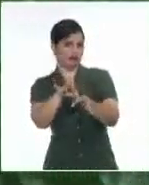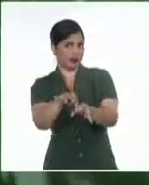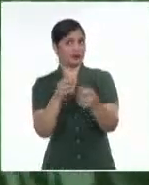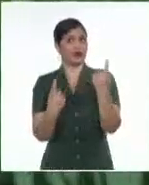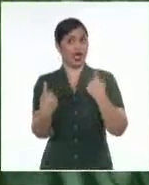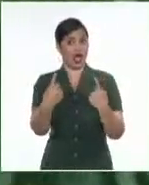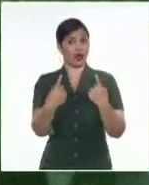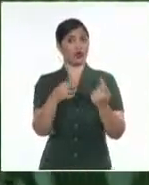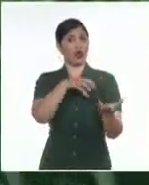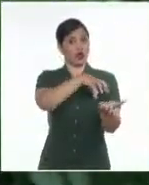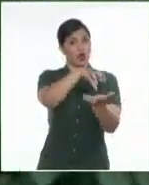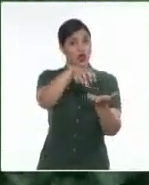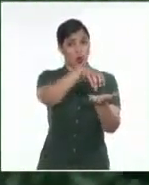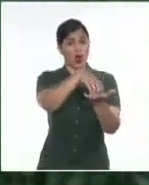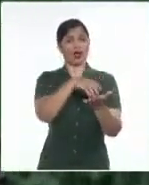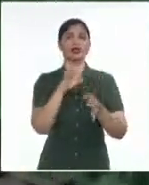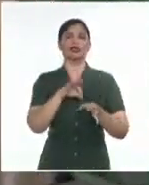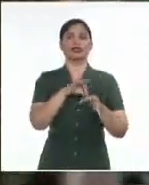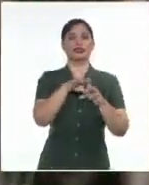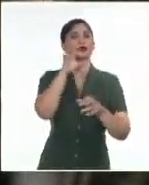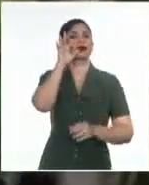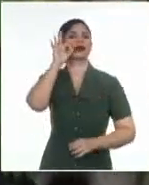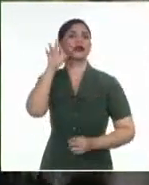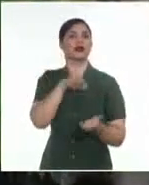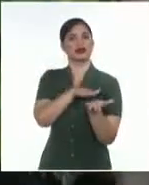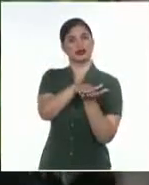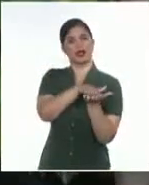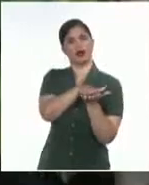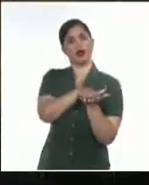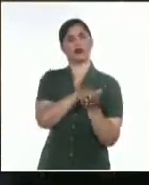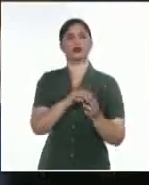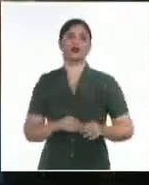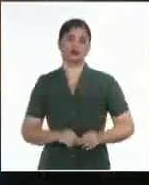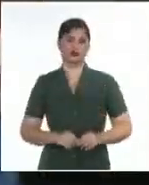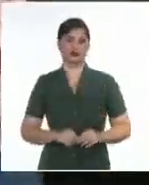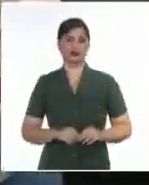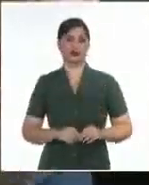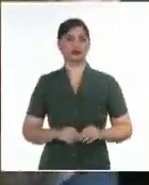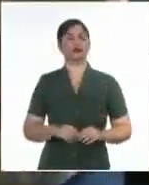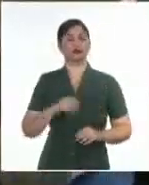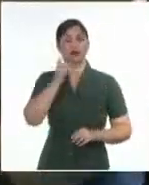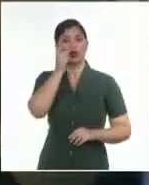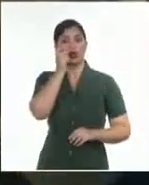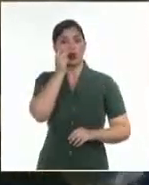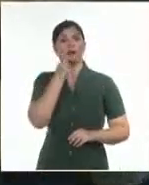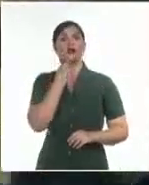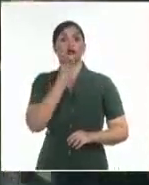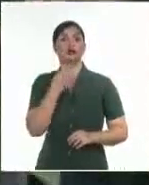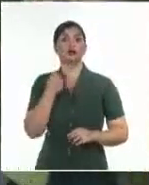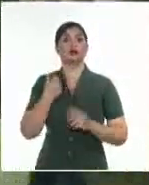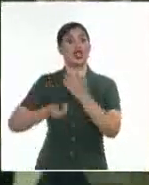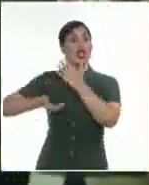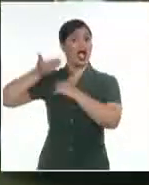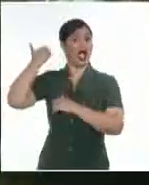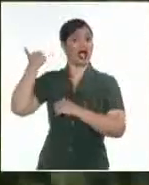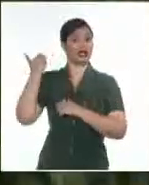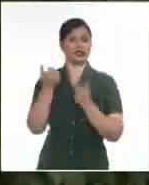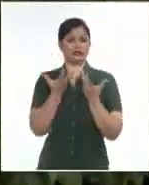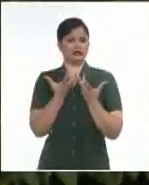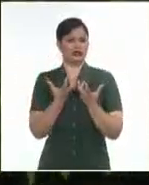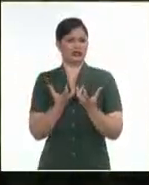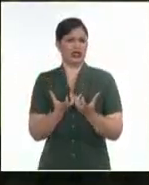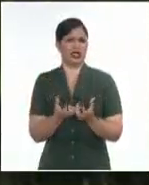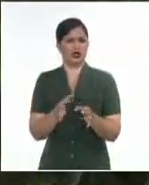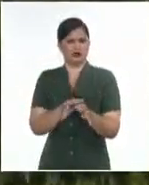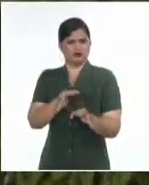la siembra de tabaco. Eran tierras perdidas en Marabú, completa ociosa. Como les dije ahorita al presidente, ha habido una unidad por parte de